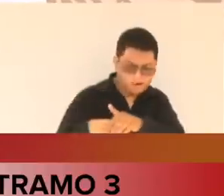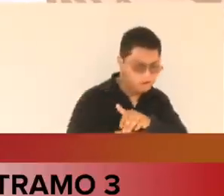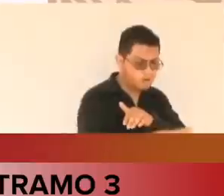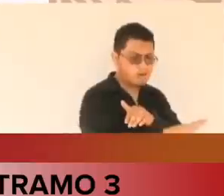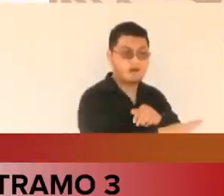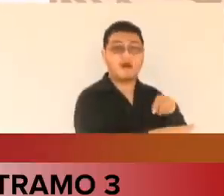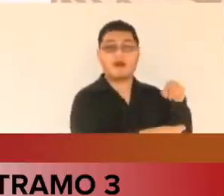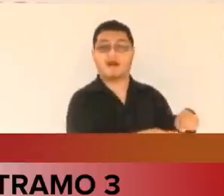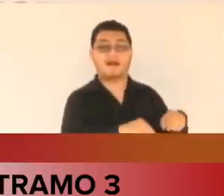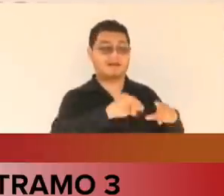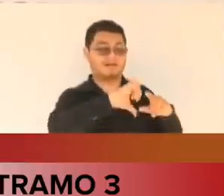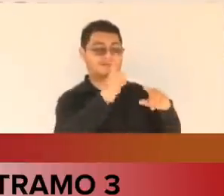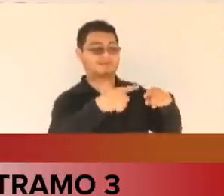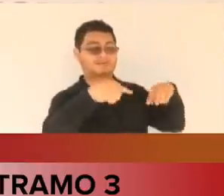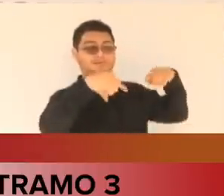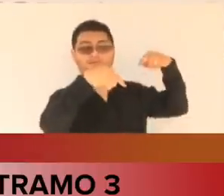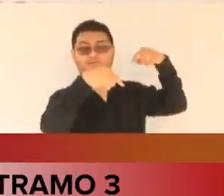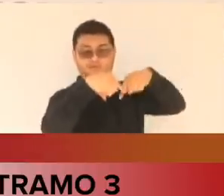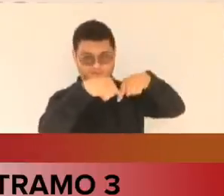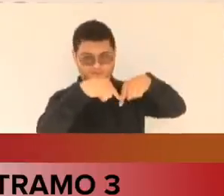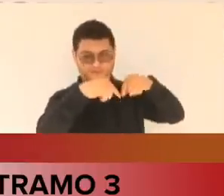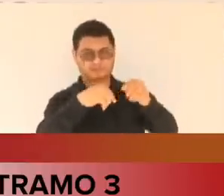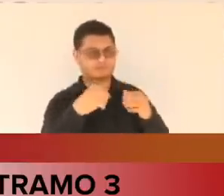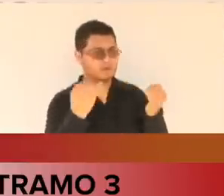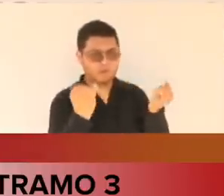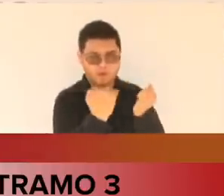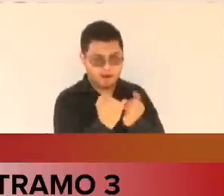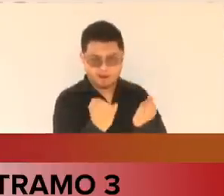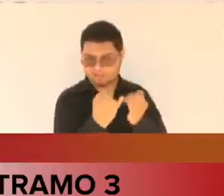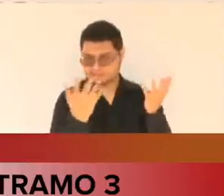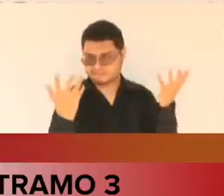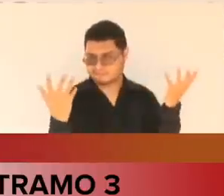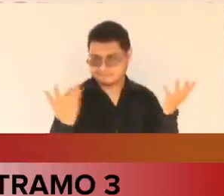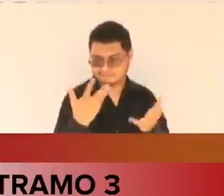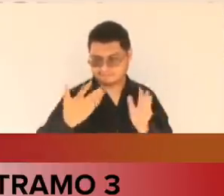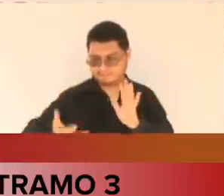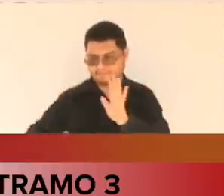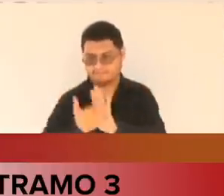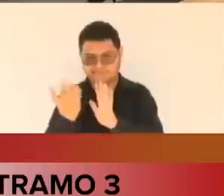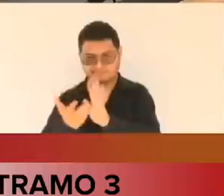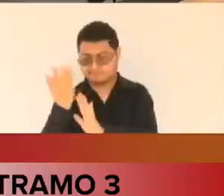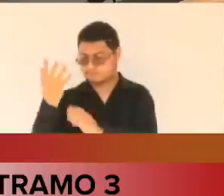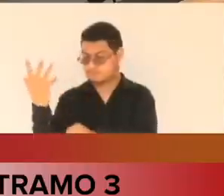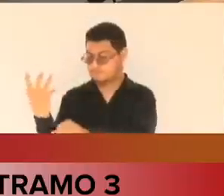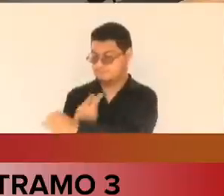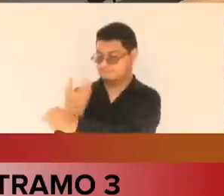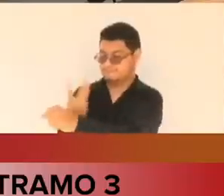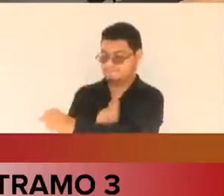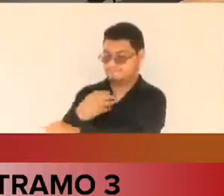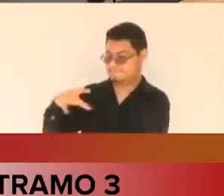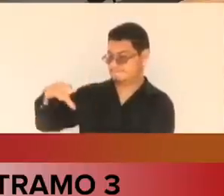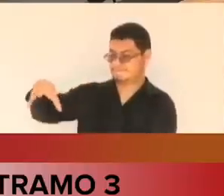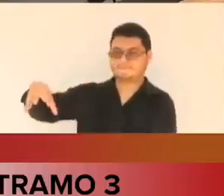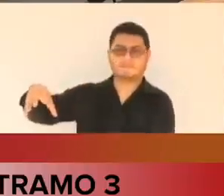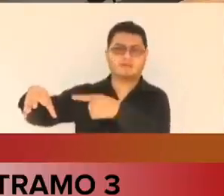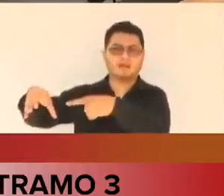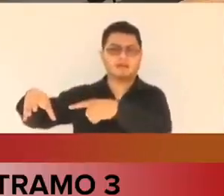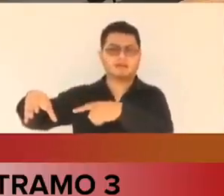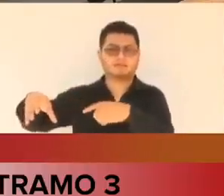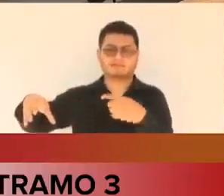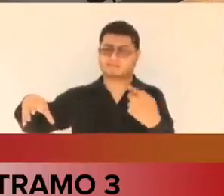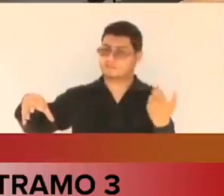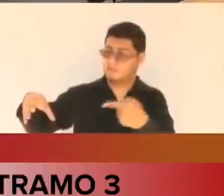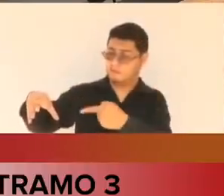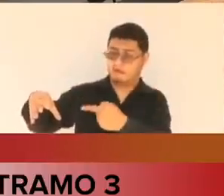de Yucatán y la construcción de la termoeléctrica para que no falte